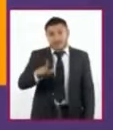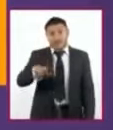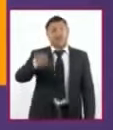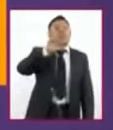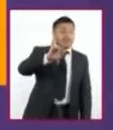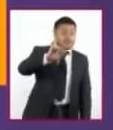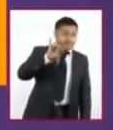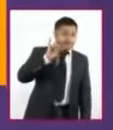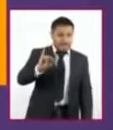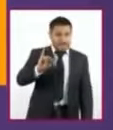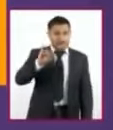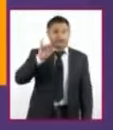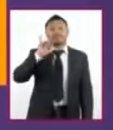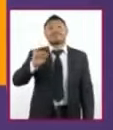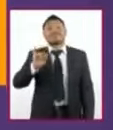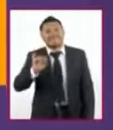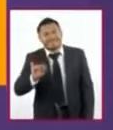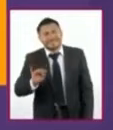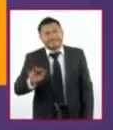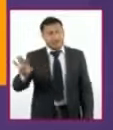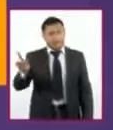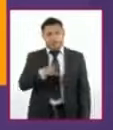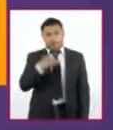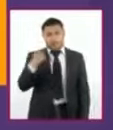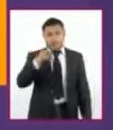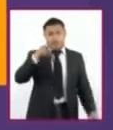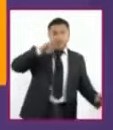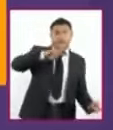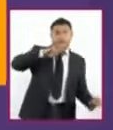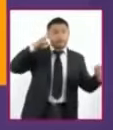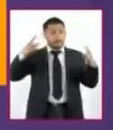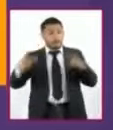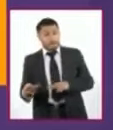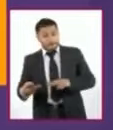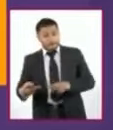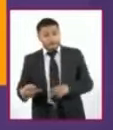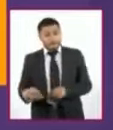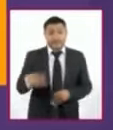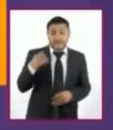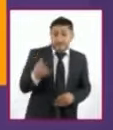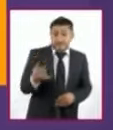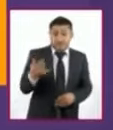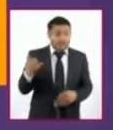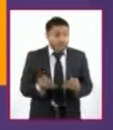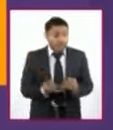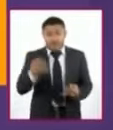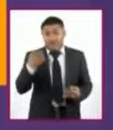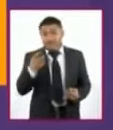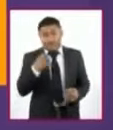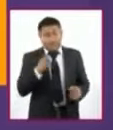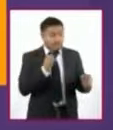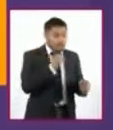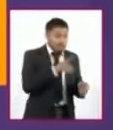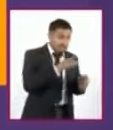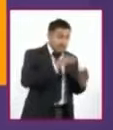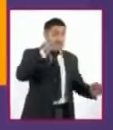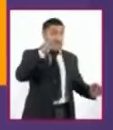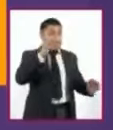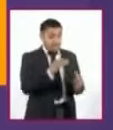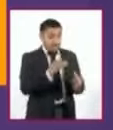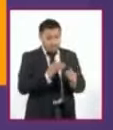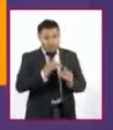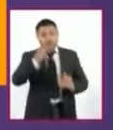simétricas, por la posición invertida de los vértices y dado que estos conservan la misma distancia al punto de